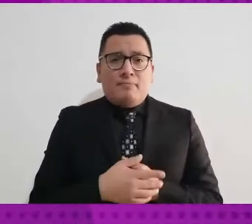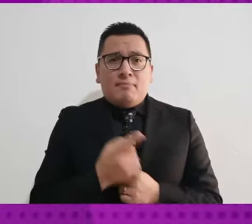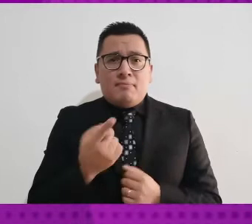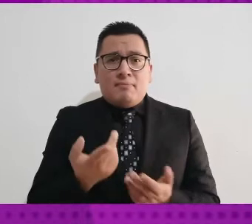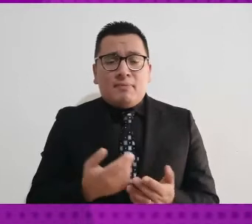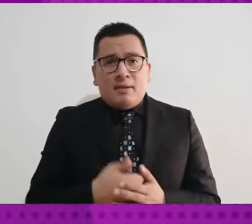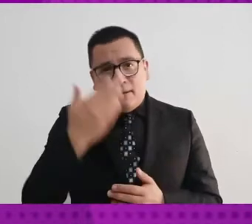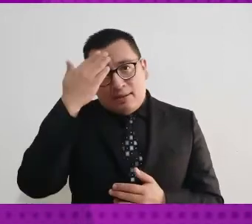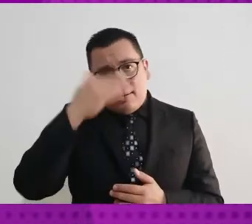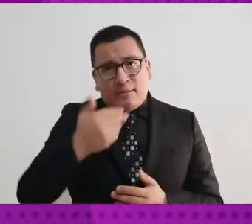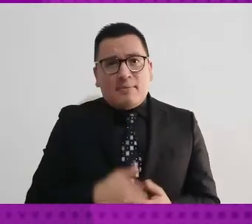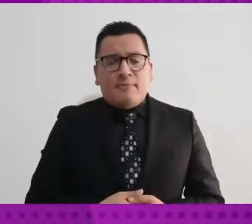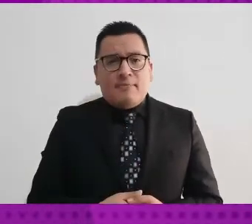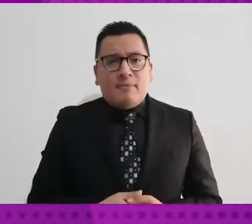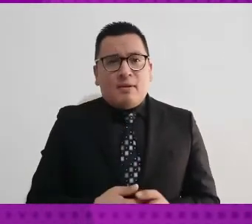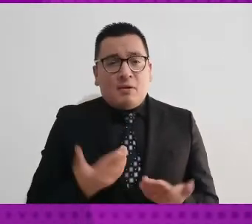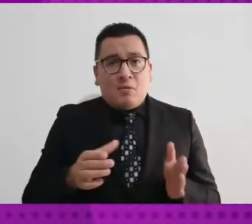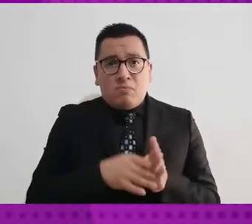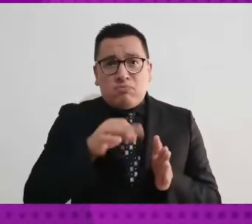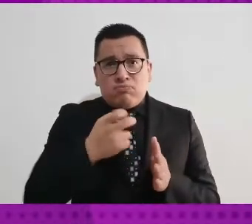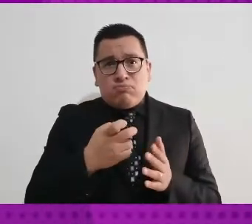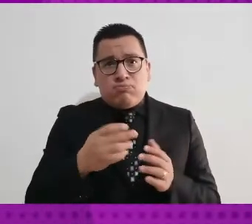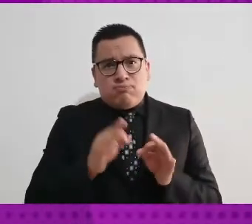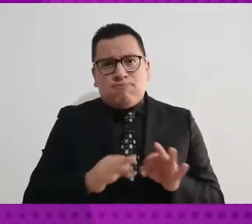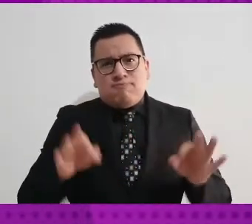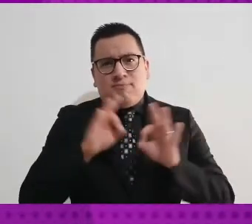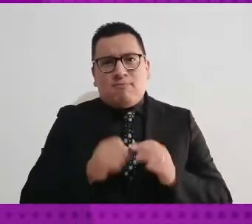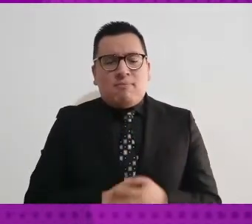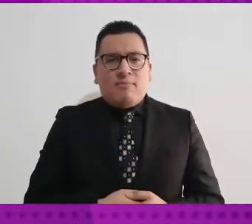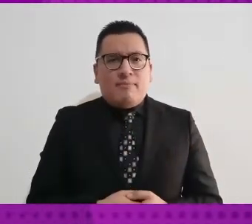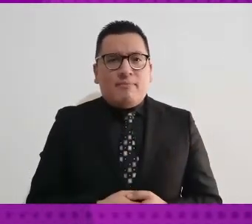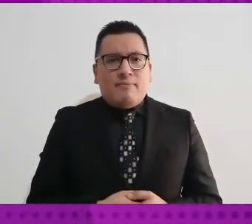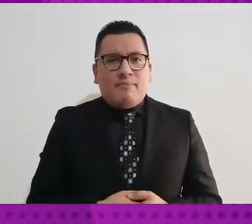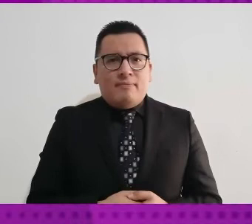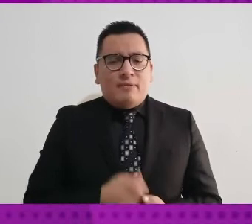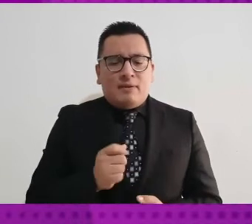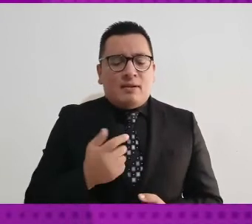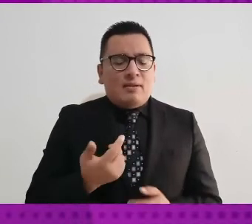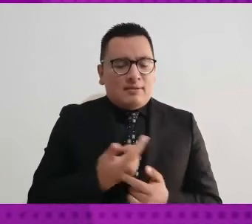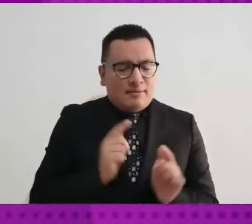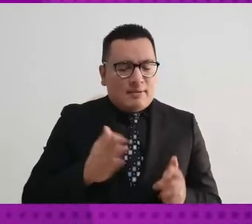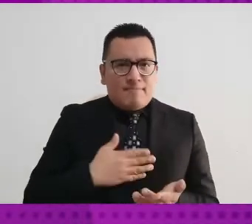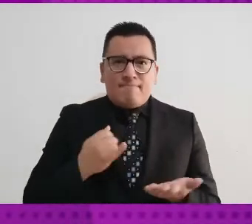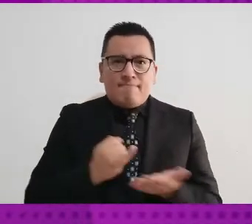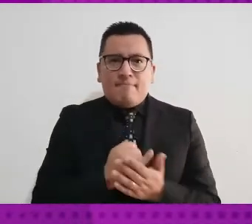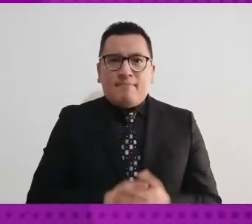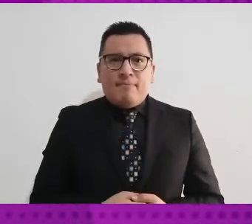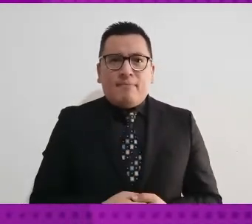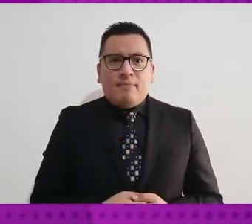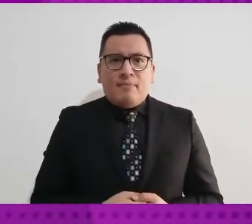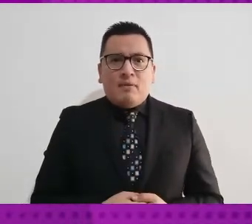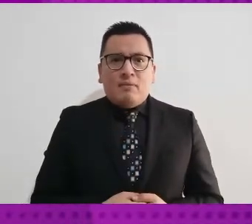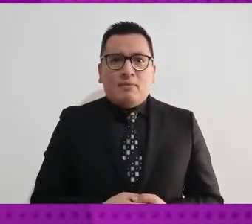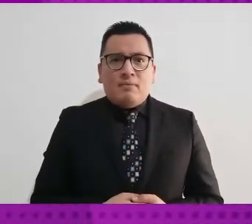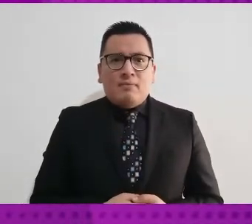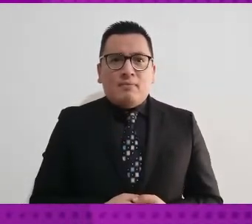porque pues se sabe que lo que depende de estas elecciones es mucho, es decir, no es otra cosa más que la libertad de decidir lo que nos